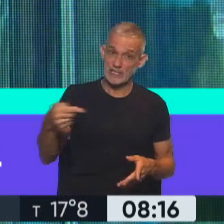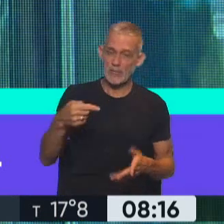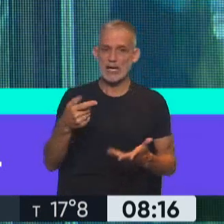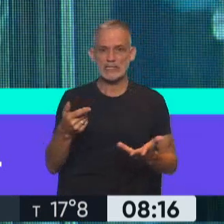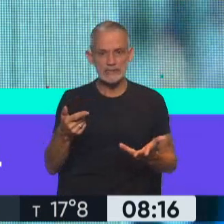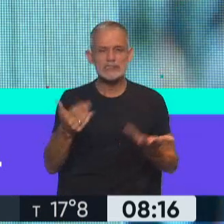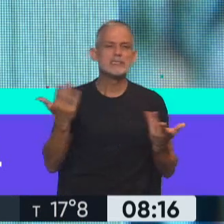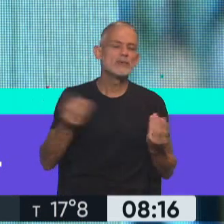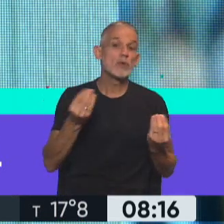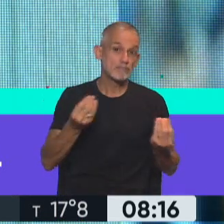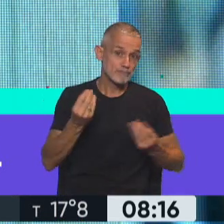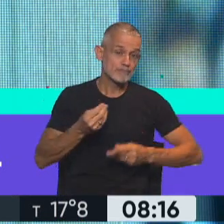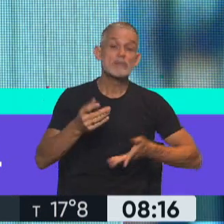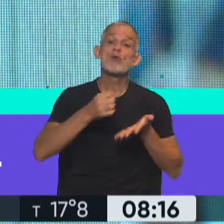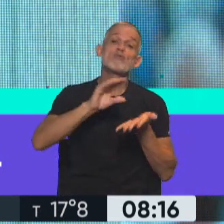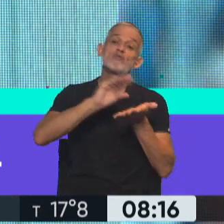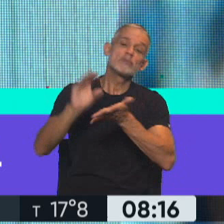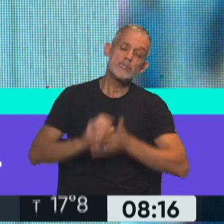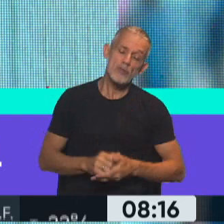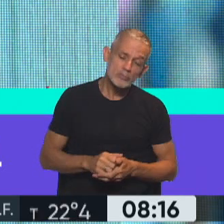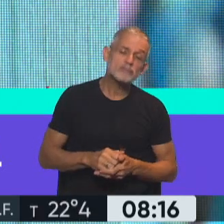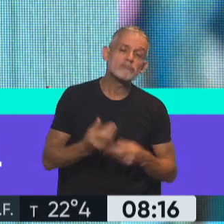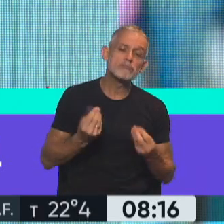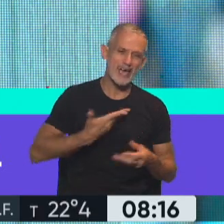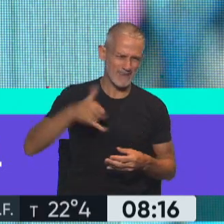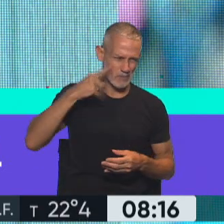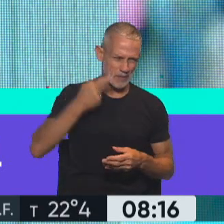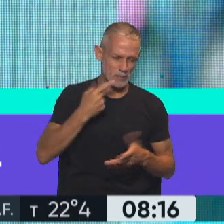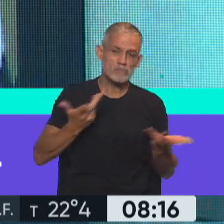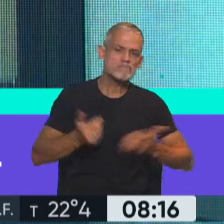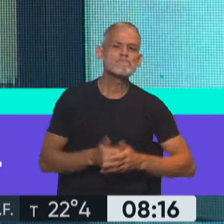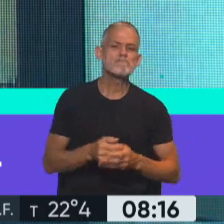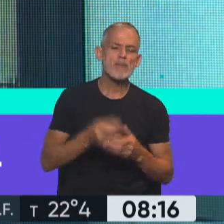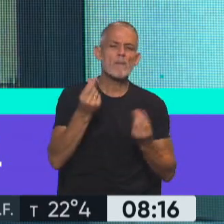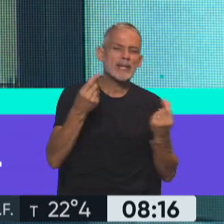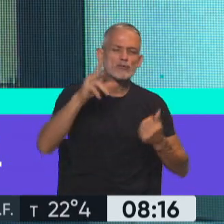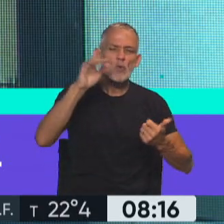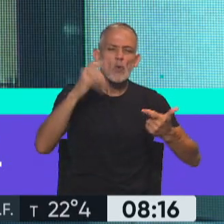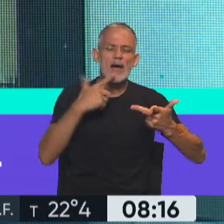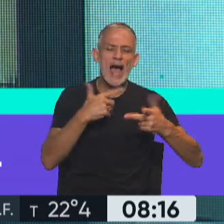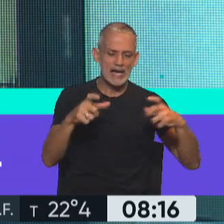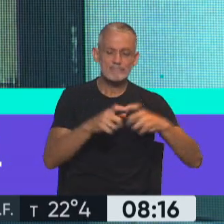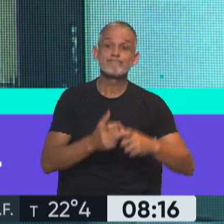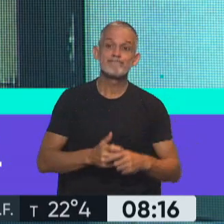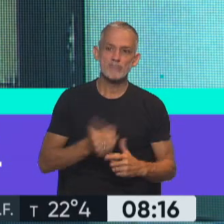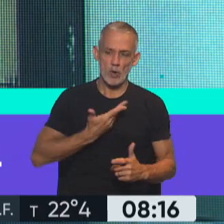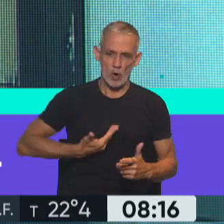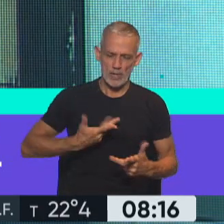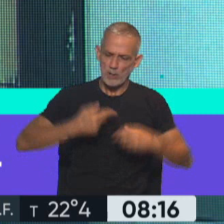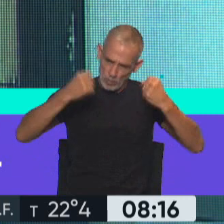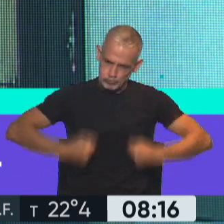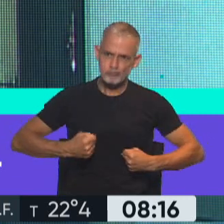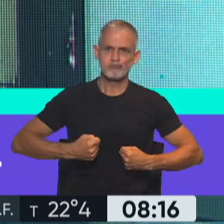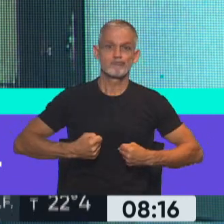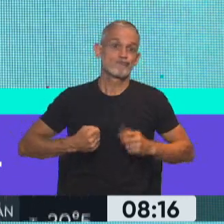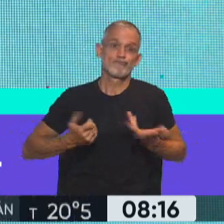decir, bueno, ¿qué va a pasar con los subsidios a la energía? ¿Qué va a pasar entonces con las tarifas? Y ahí el gobierno está muy plantado en